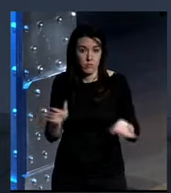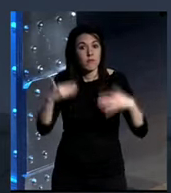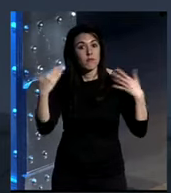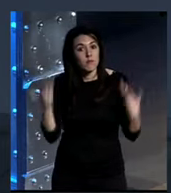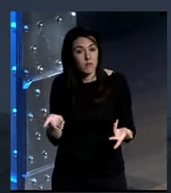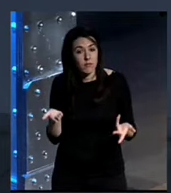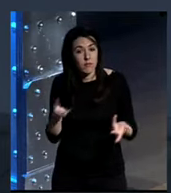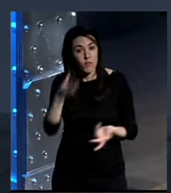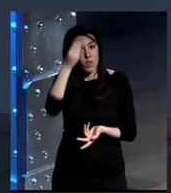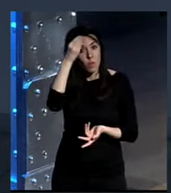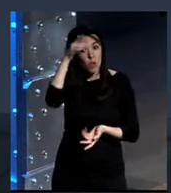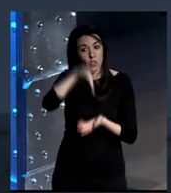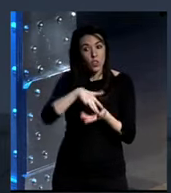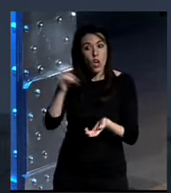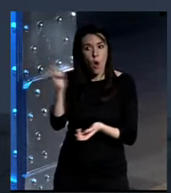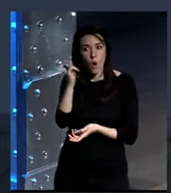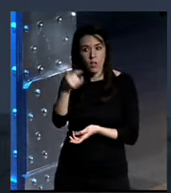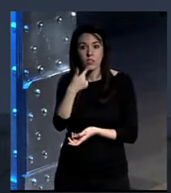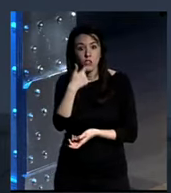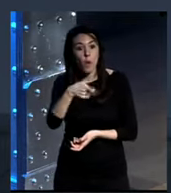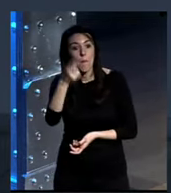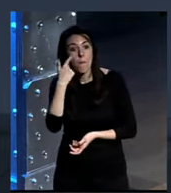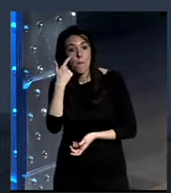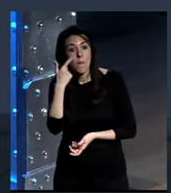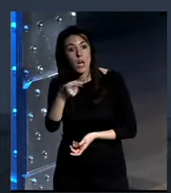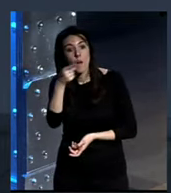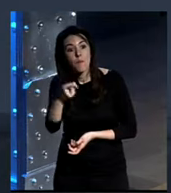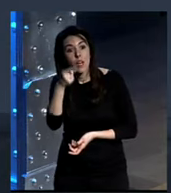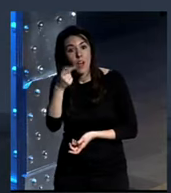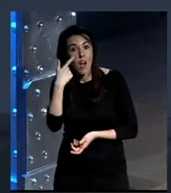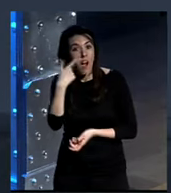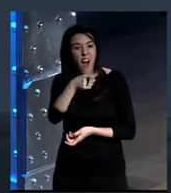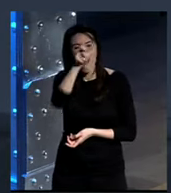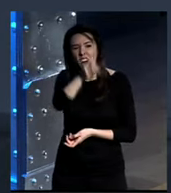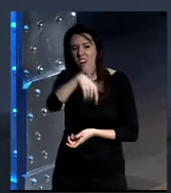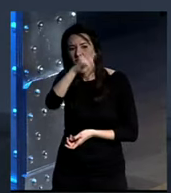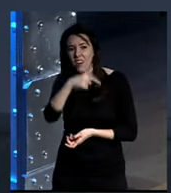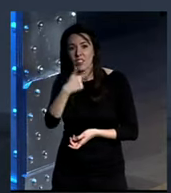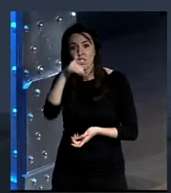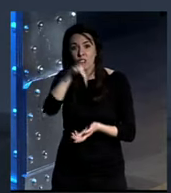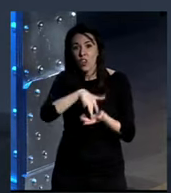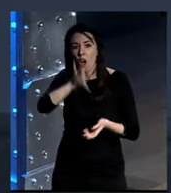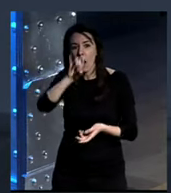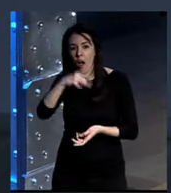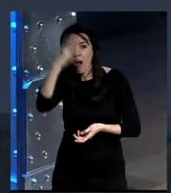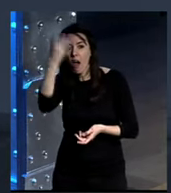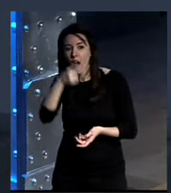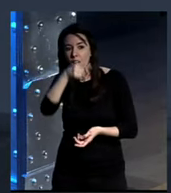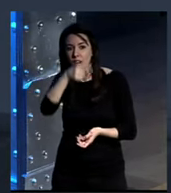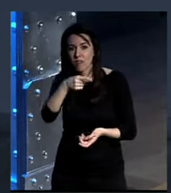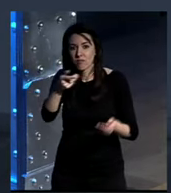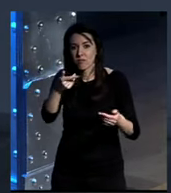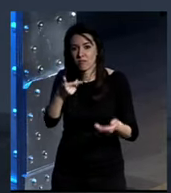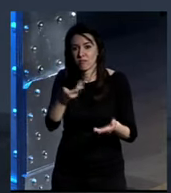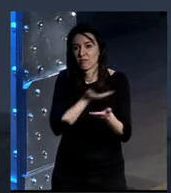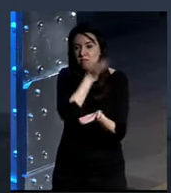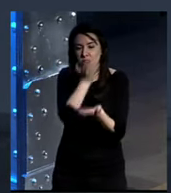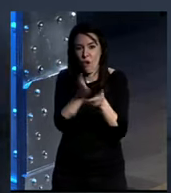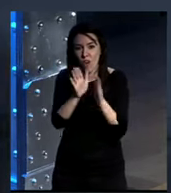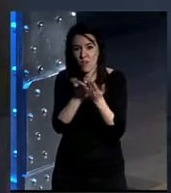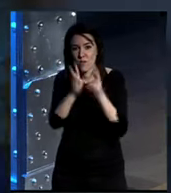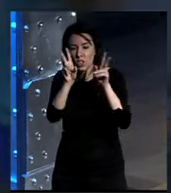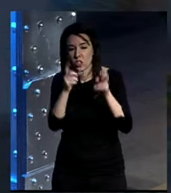Entonces yo creo que Joaquín debió decir, mira, por ahí hay un pájaro que se le ha ocurrido encargar un libro sobre